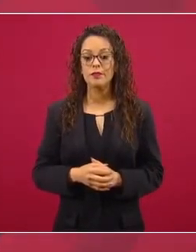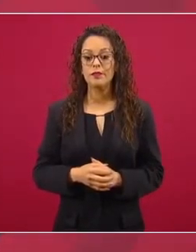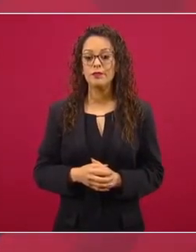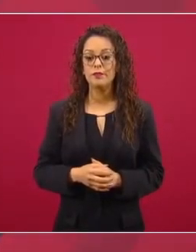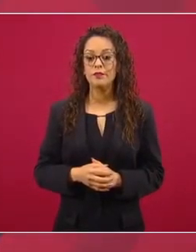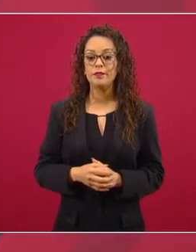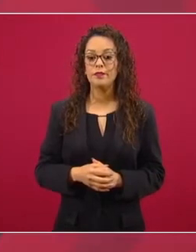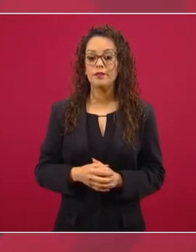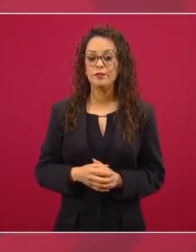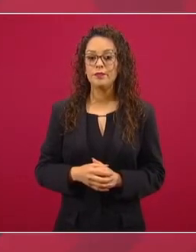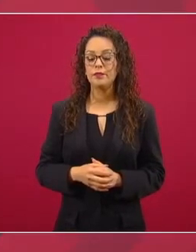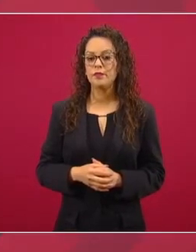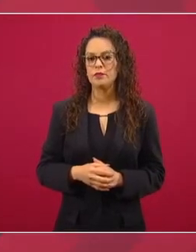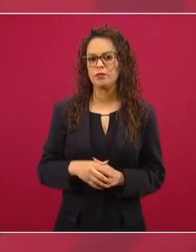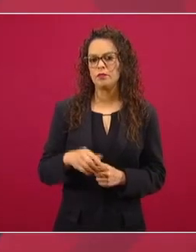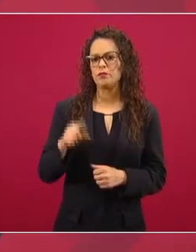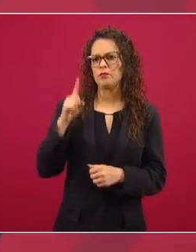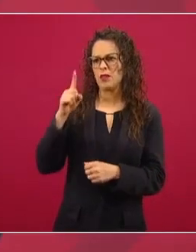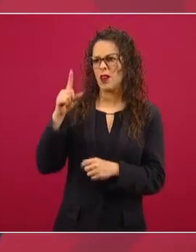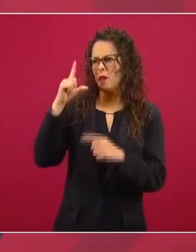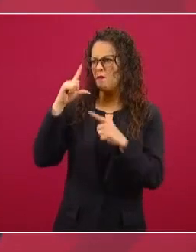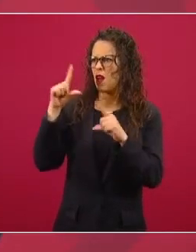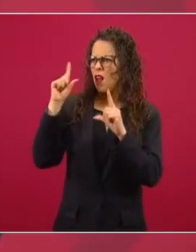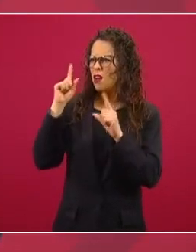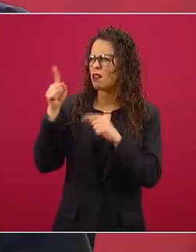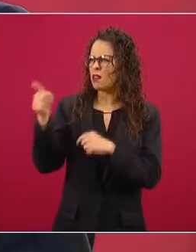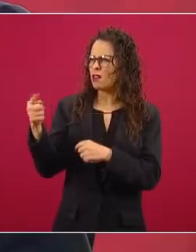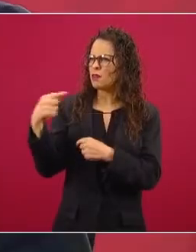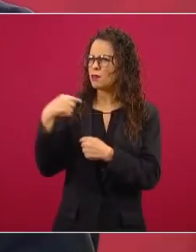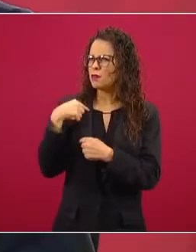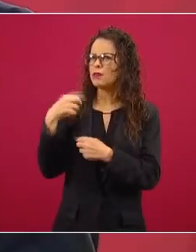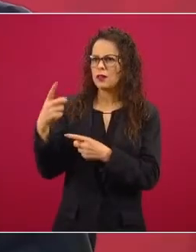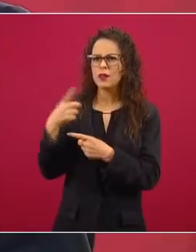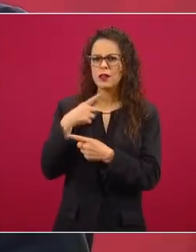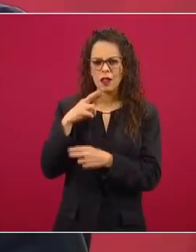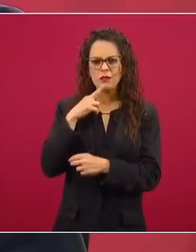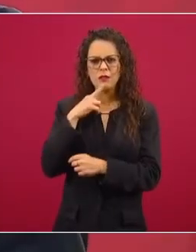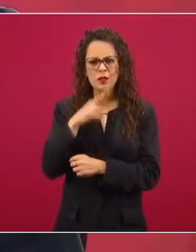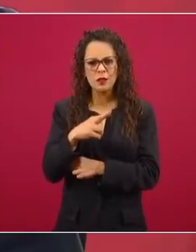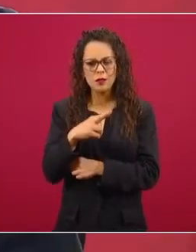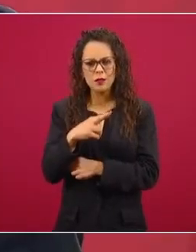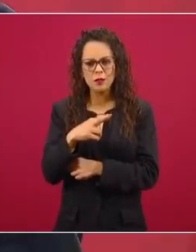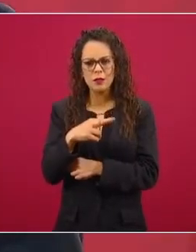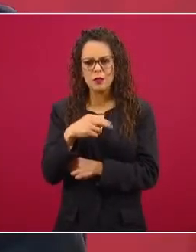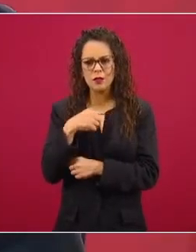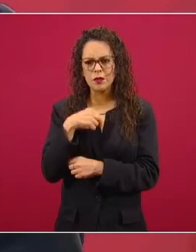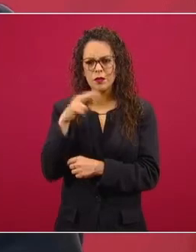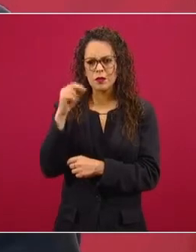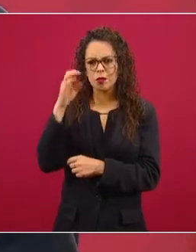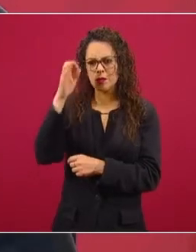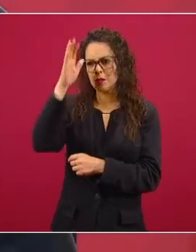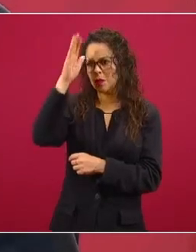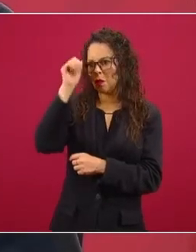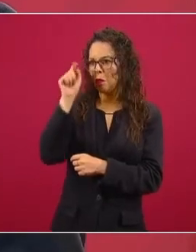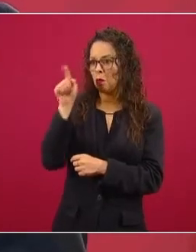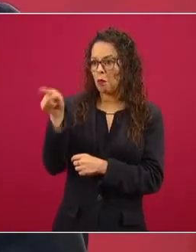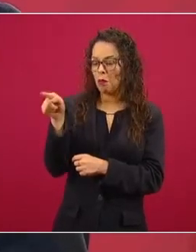Claro, me respondió la Marina y no sé si el ejército, eso lo vamos a ver. Ahí ayúdenme